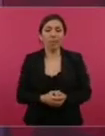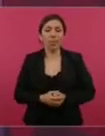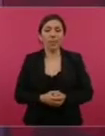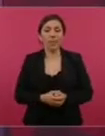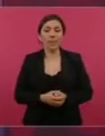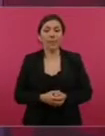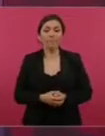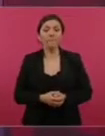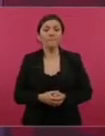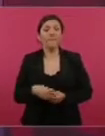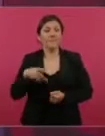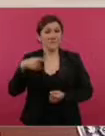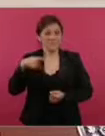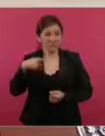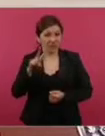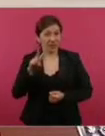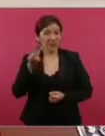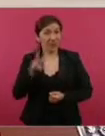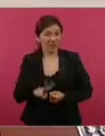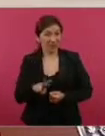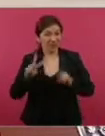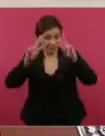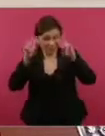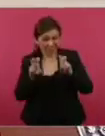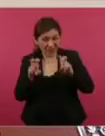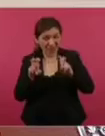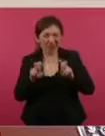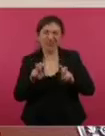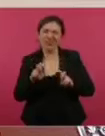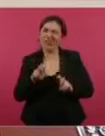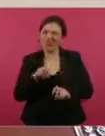Pero sí es muy doloroso,